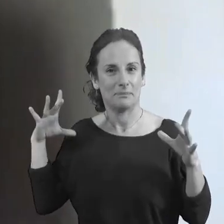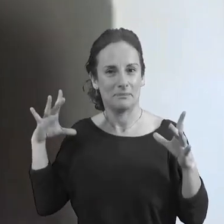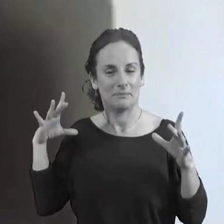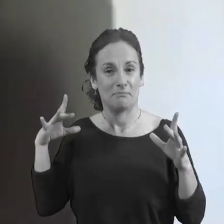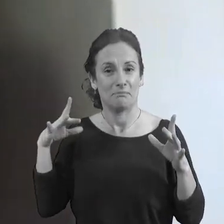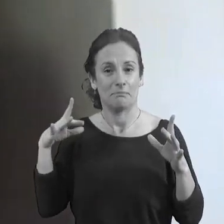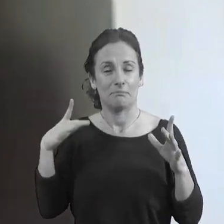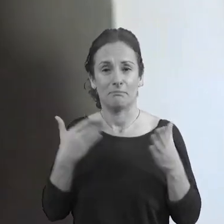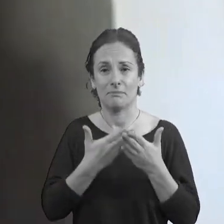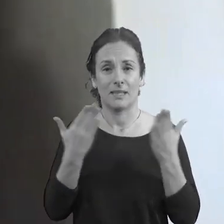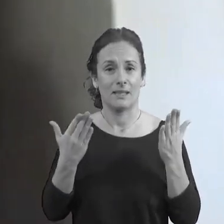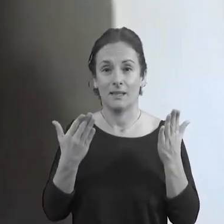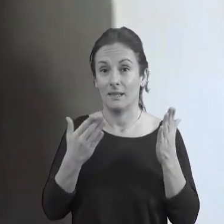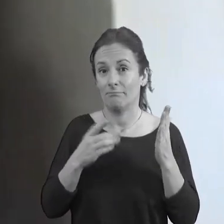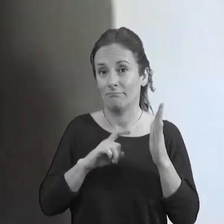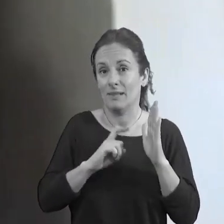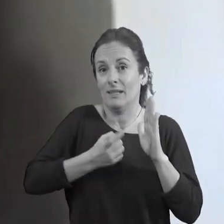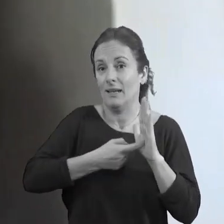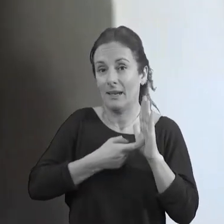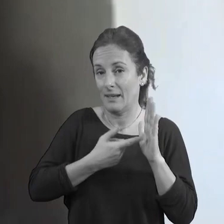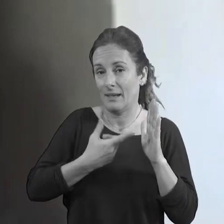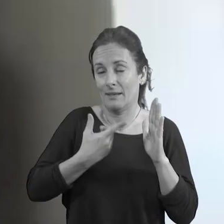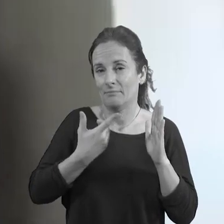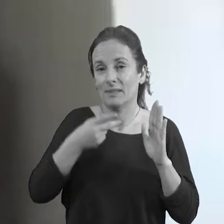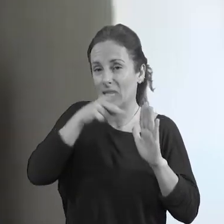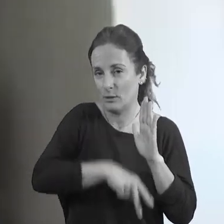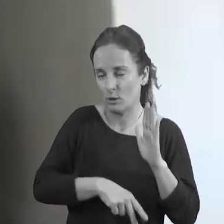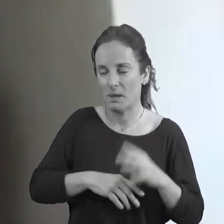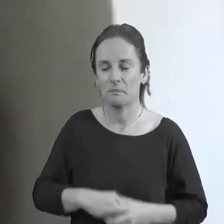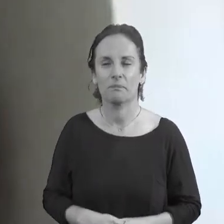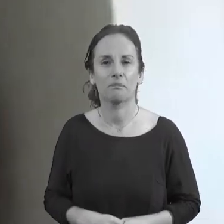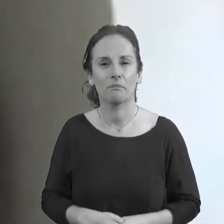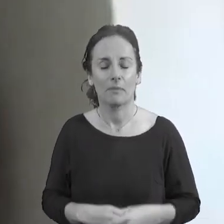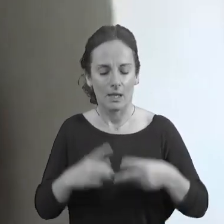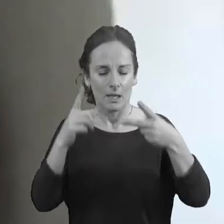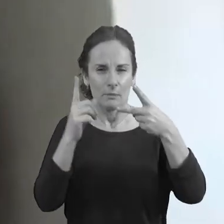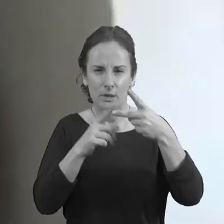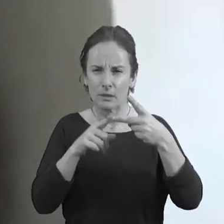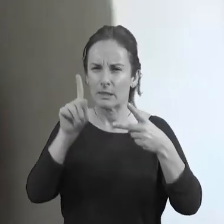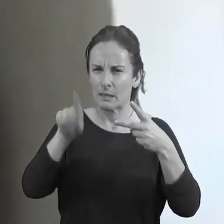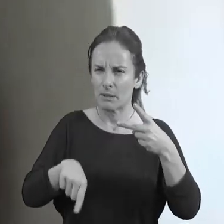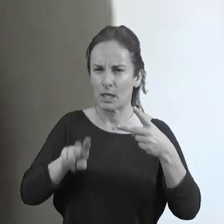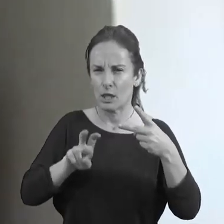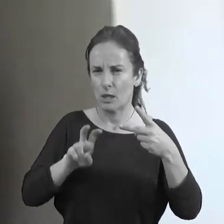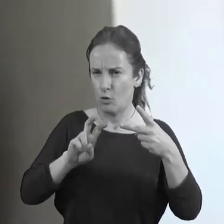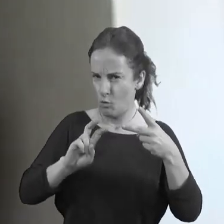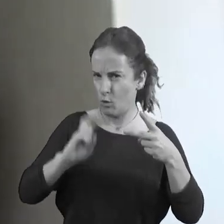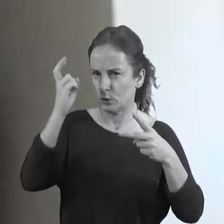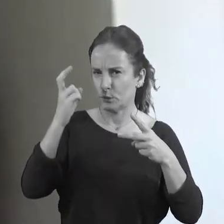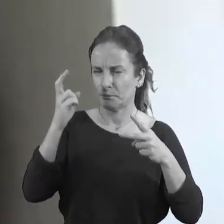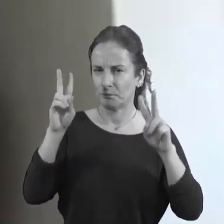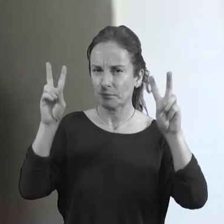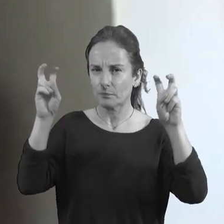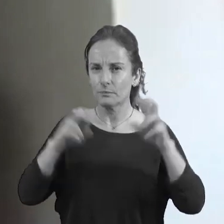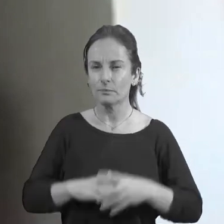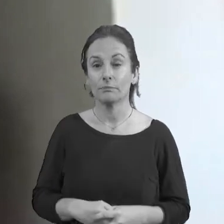que es estas disidencias, ¿no? Y después también has ido a otro tema que yo creo